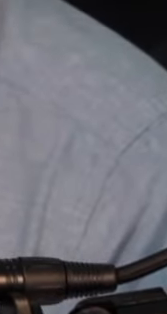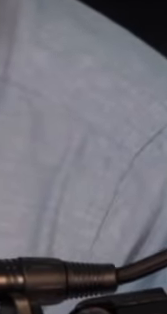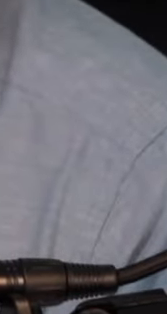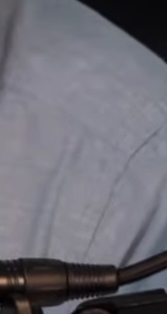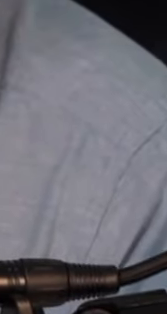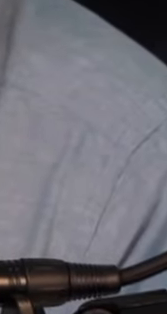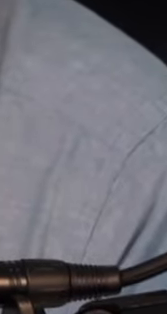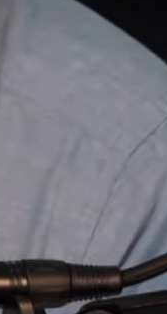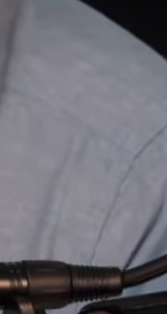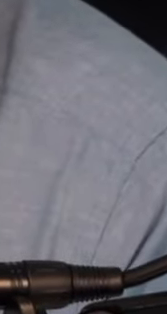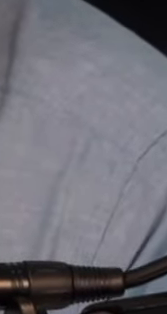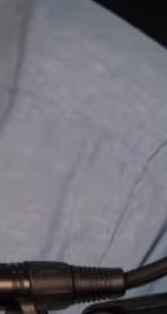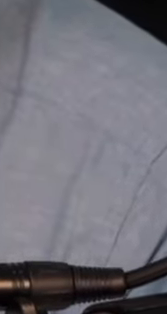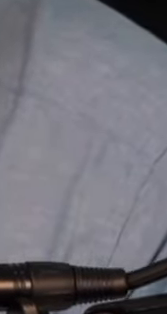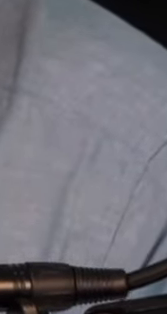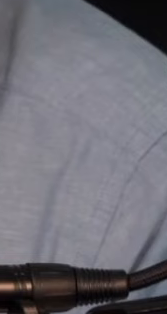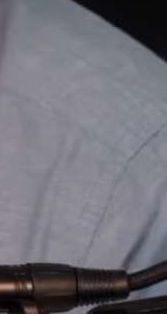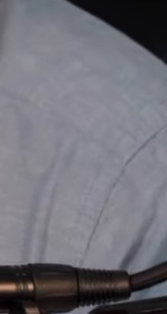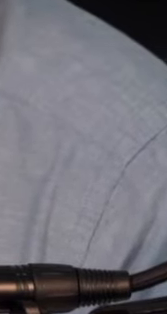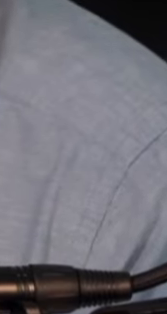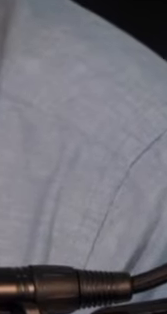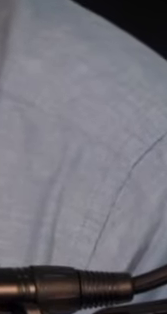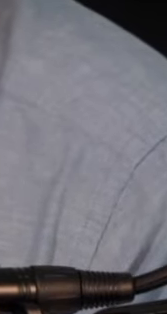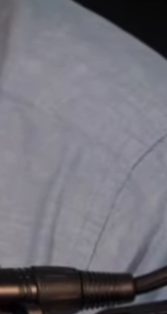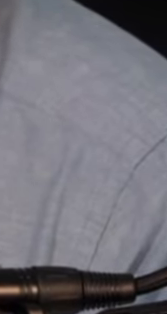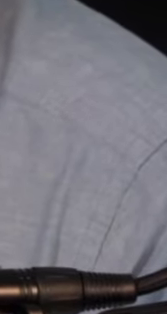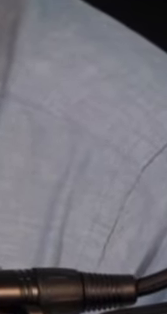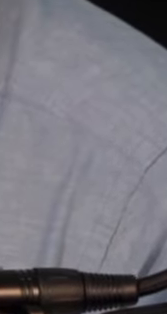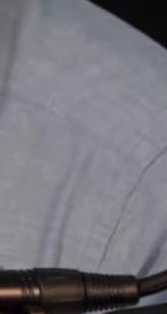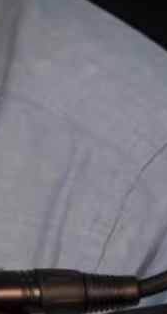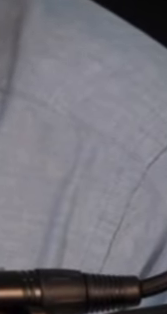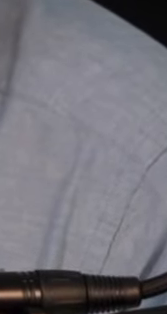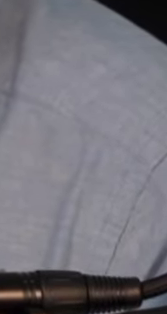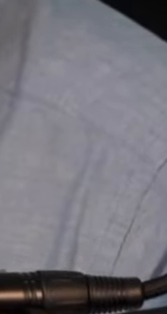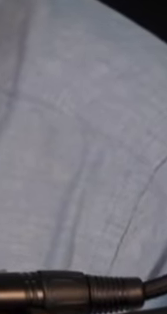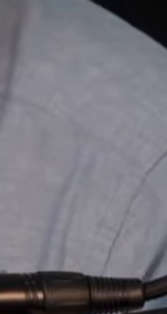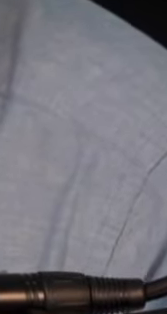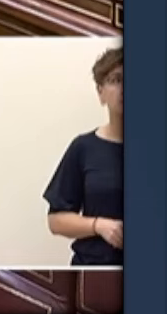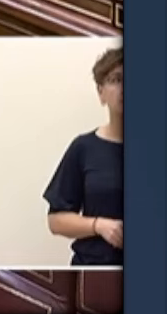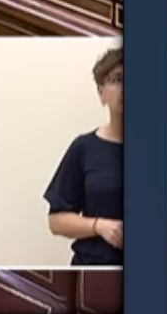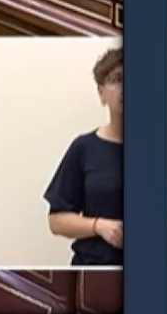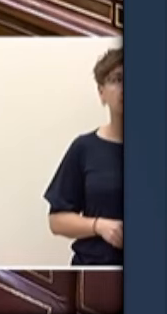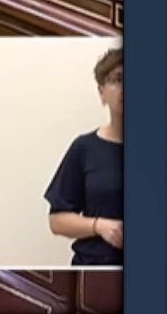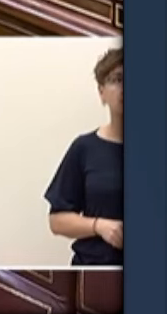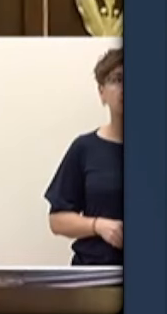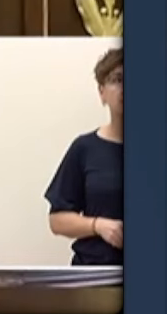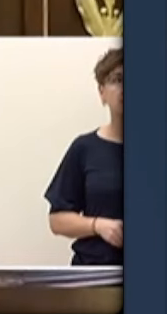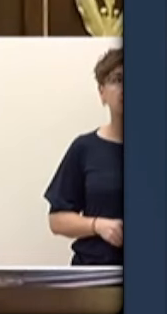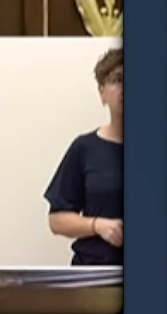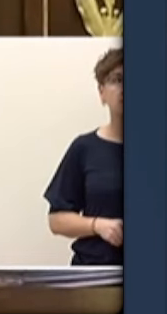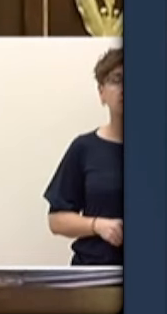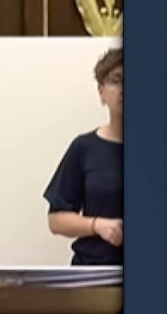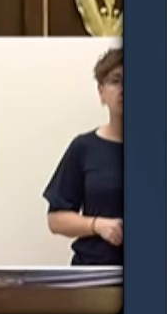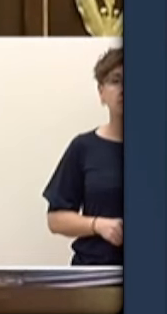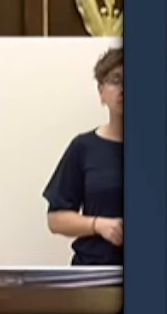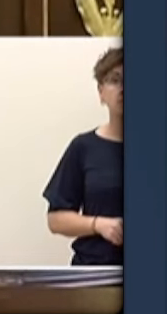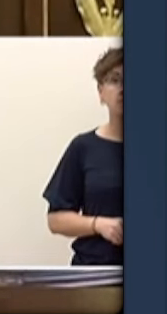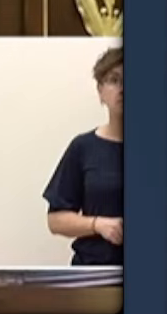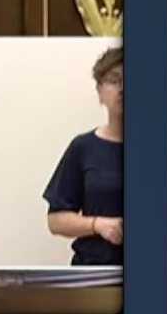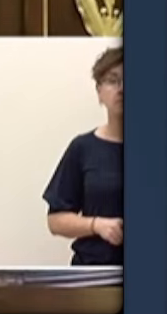vea la intervención de Santiago Abascal y comenta lo que quieras que para eso eres libre en este canal. Estaba muy bien esta comparecencia